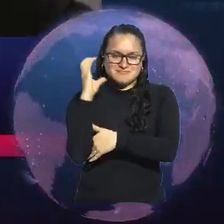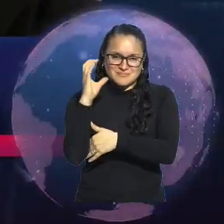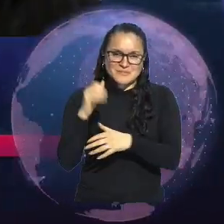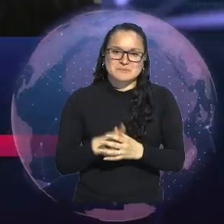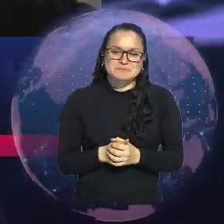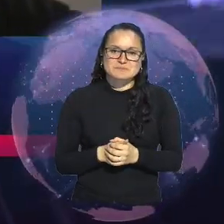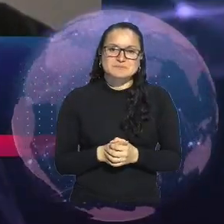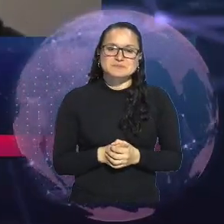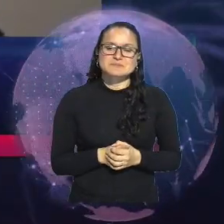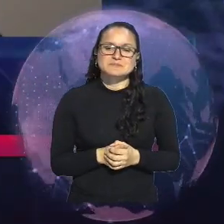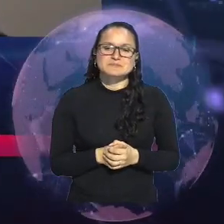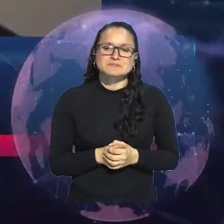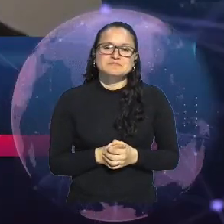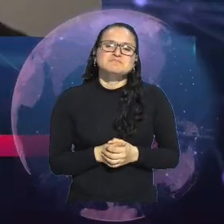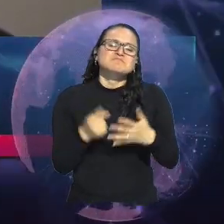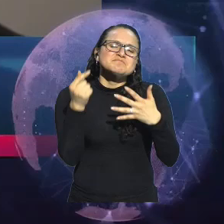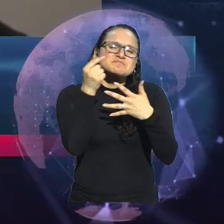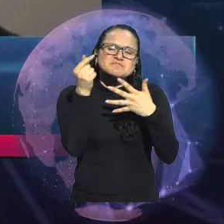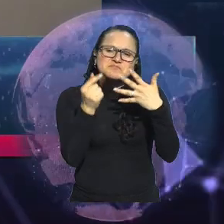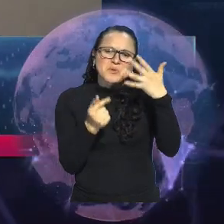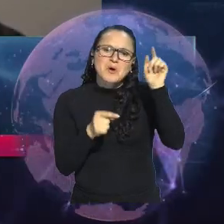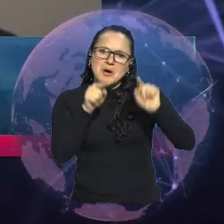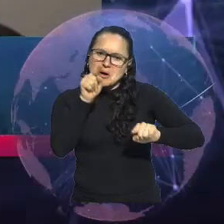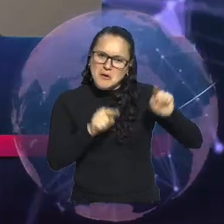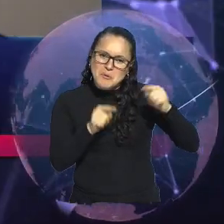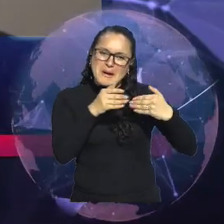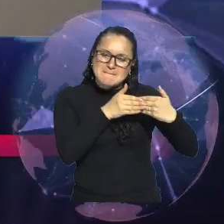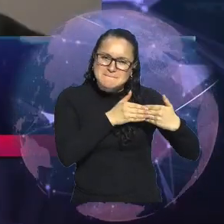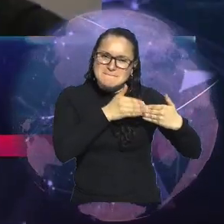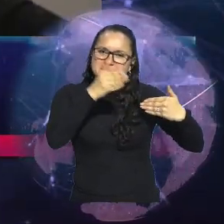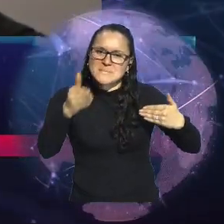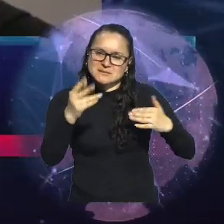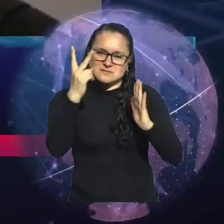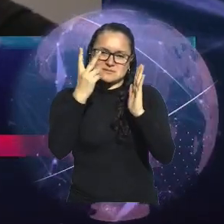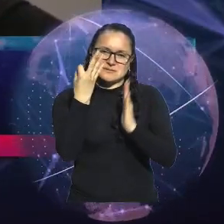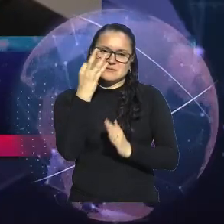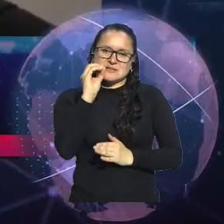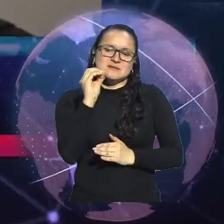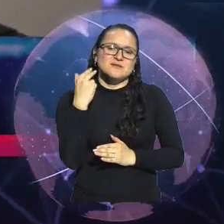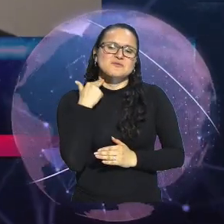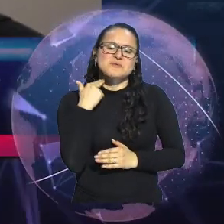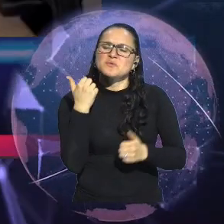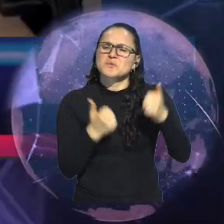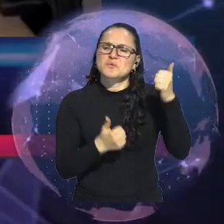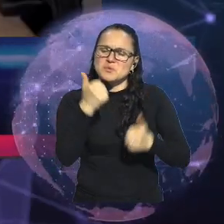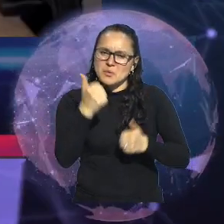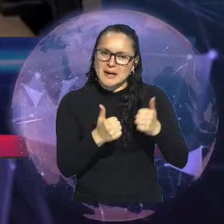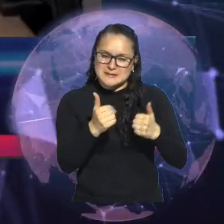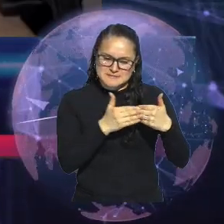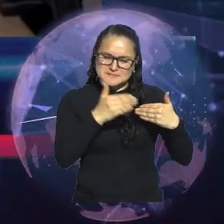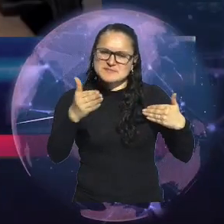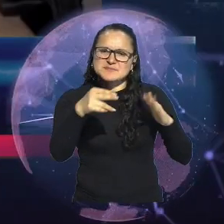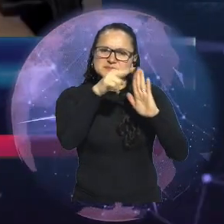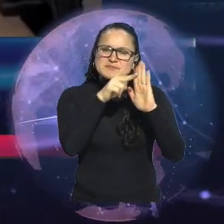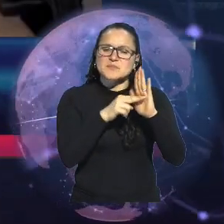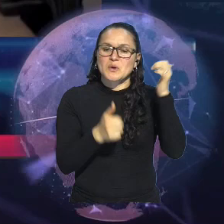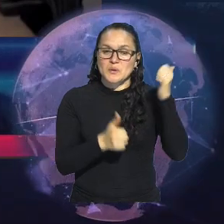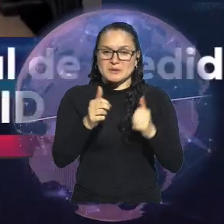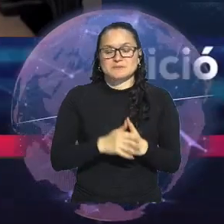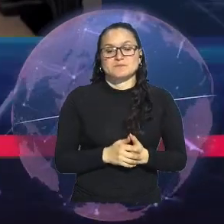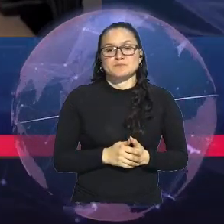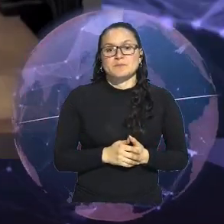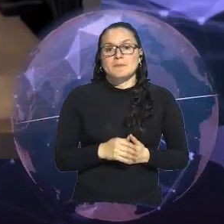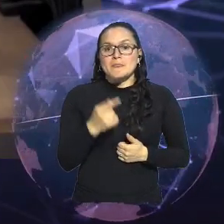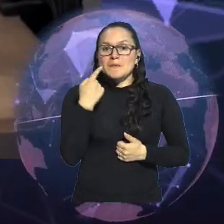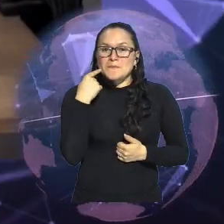dentro de las medidas que se amplían hasta el 30 de noviembre se destacan las siguientes suspensión de la obligación de